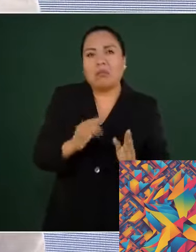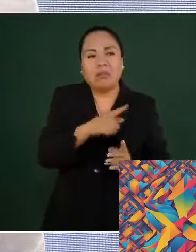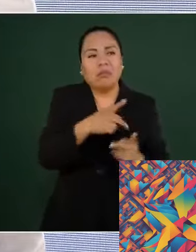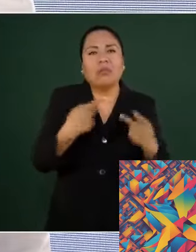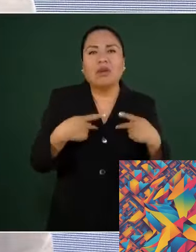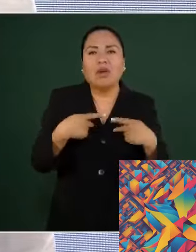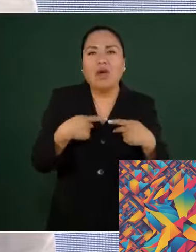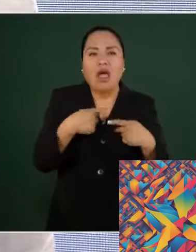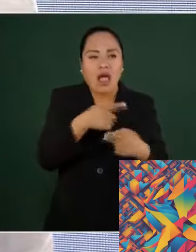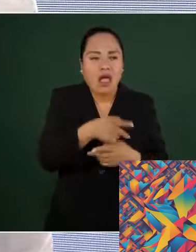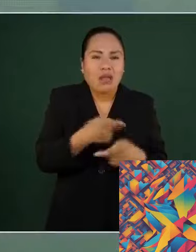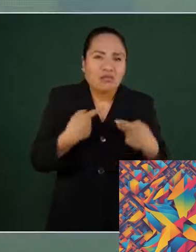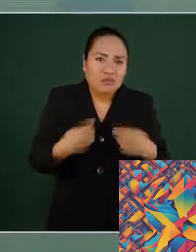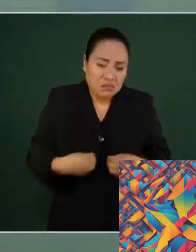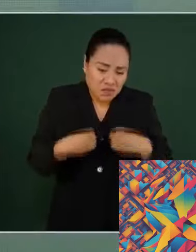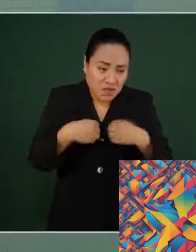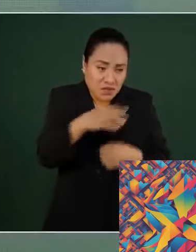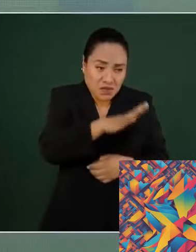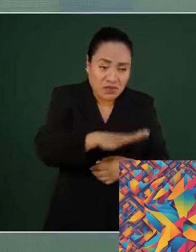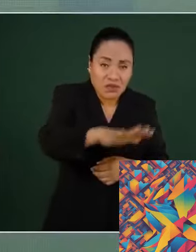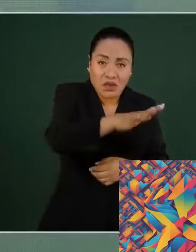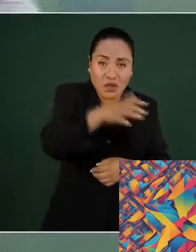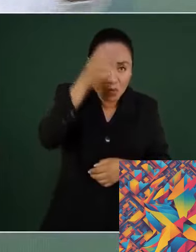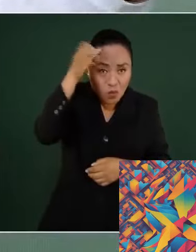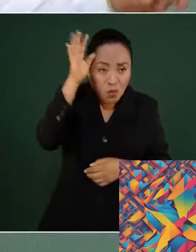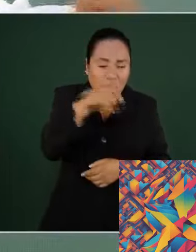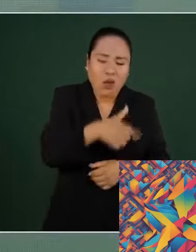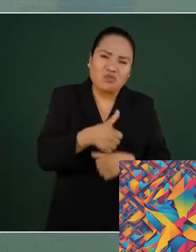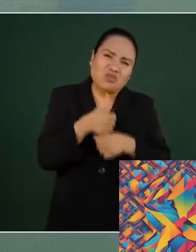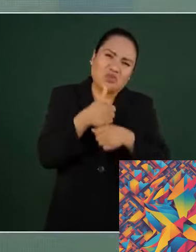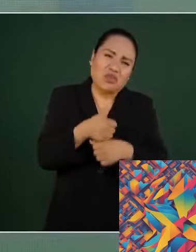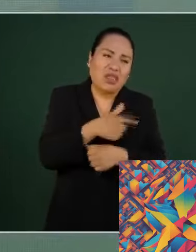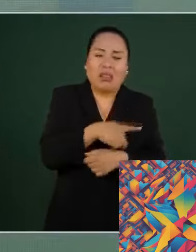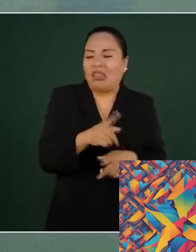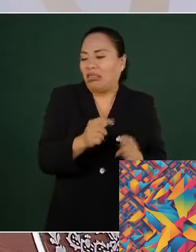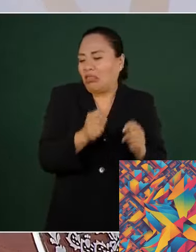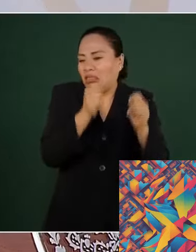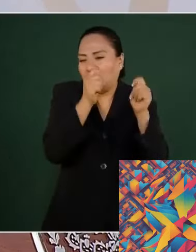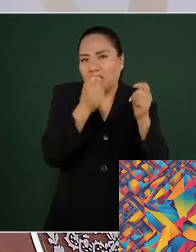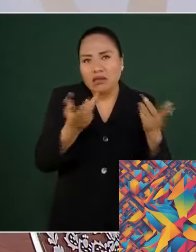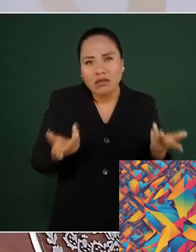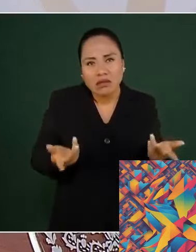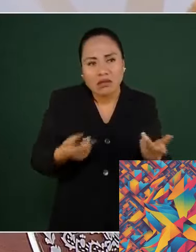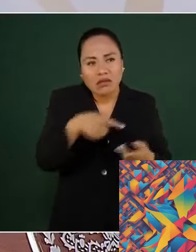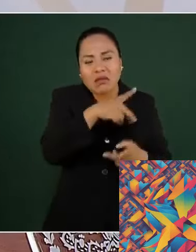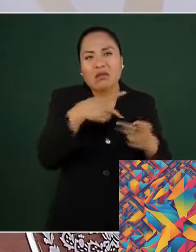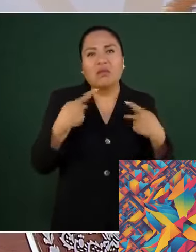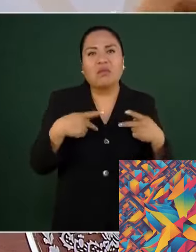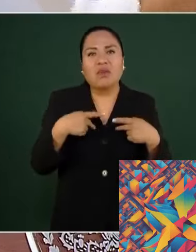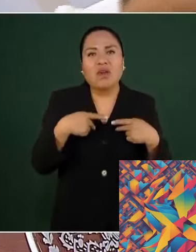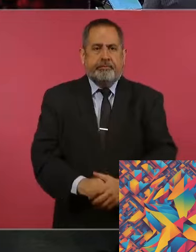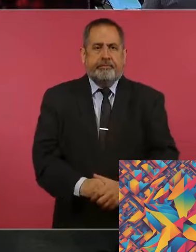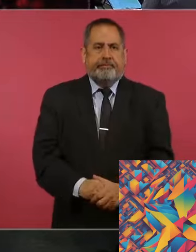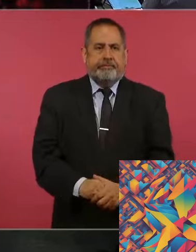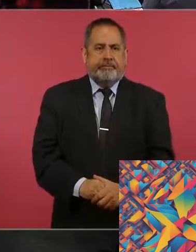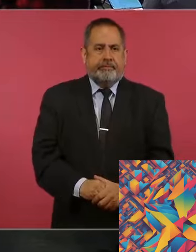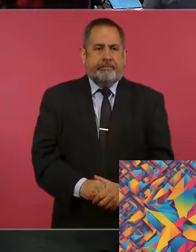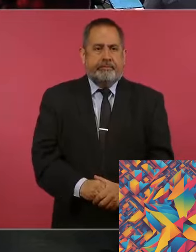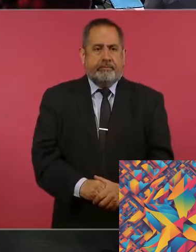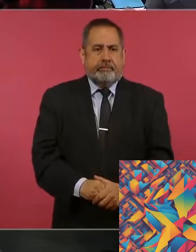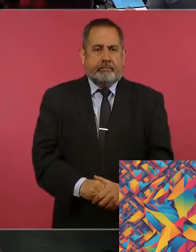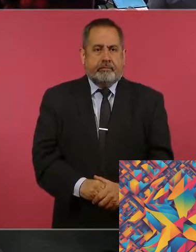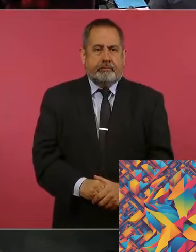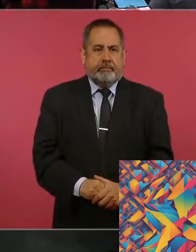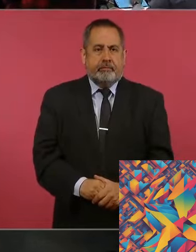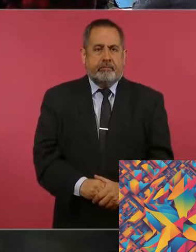participar activamente en el diálogo democrático. En resumen, aunque las noticias de controversias pueden parecer desalentadoras,